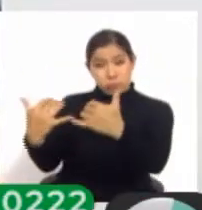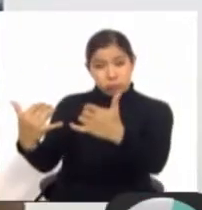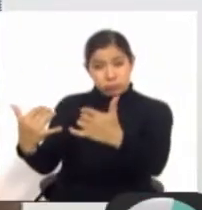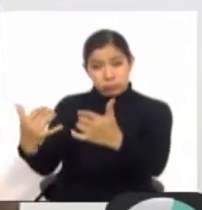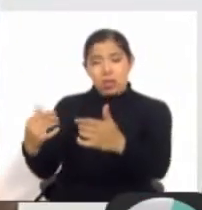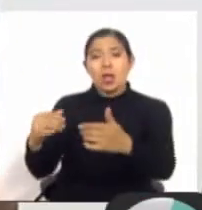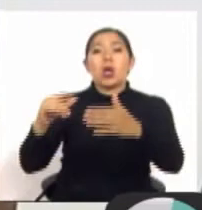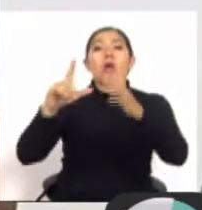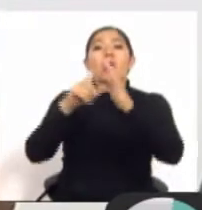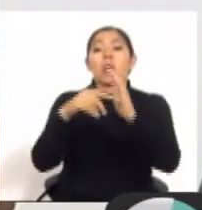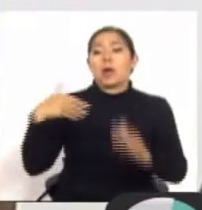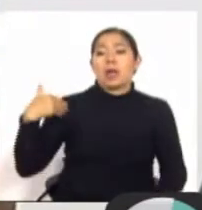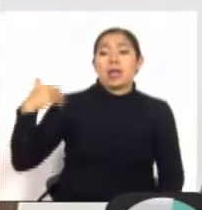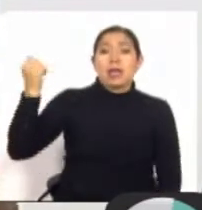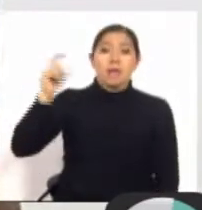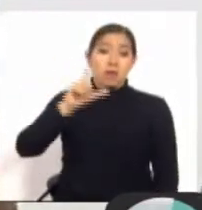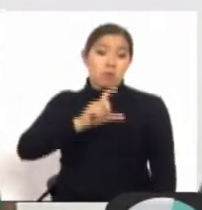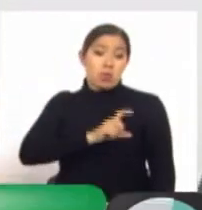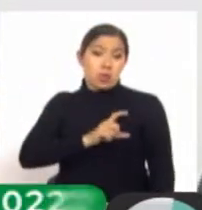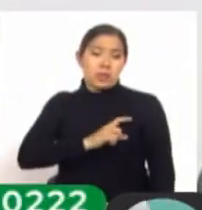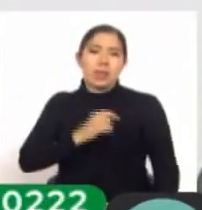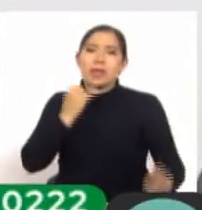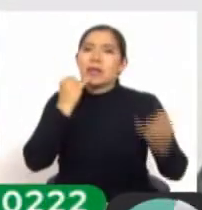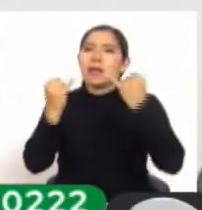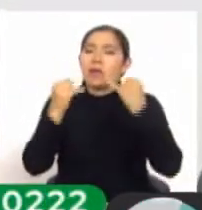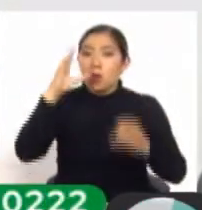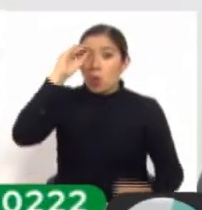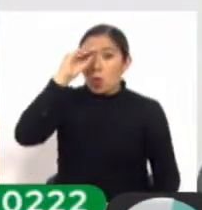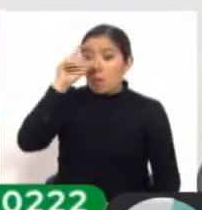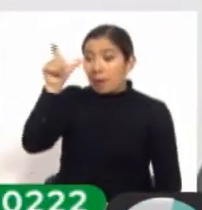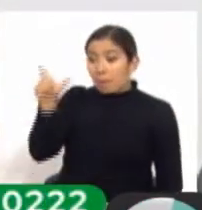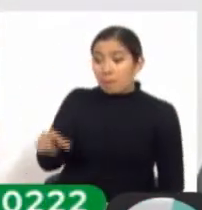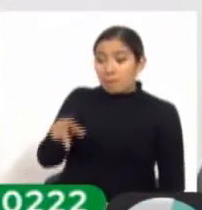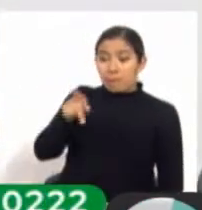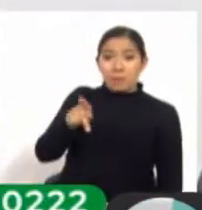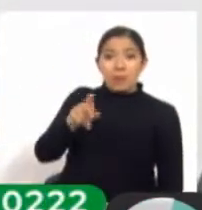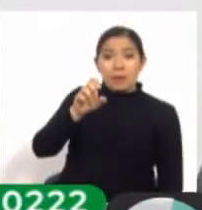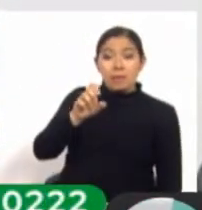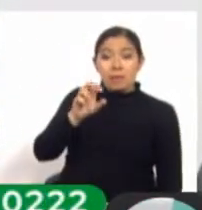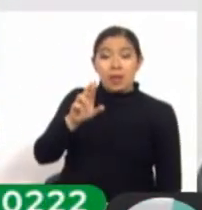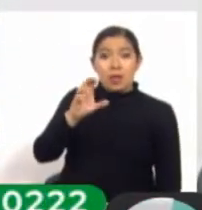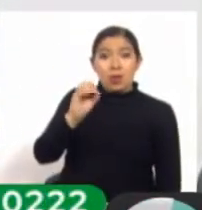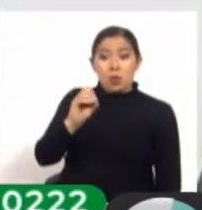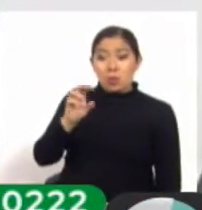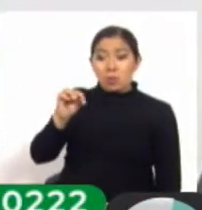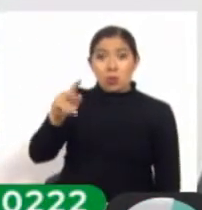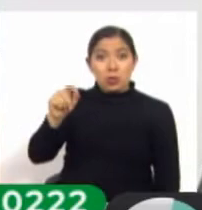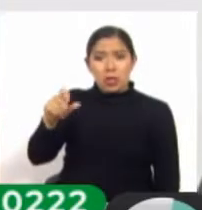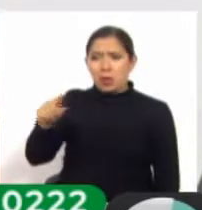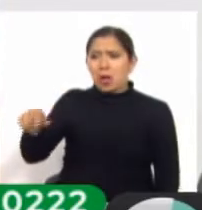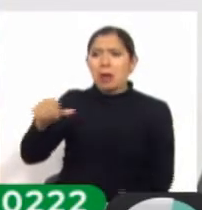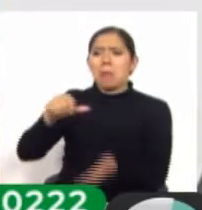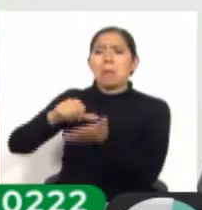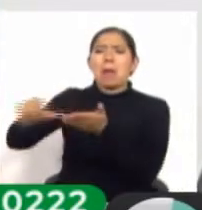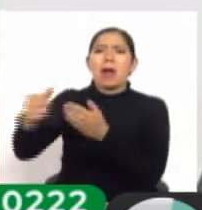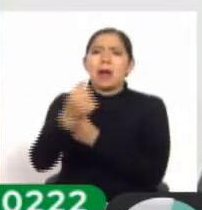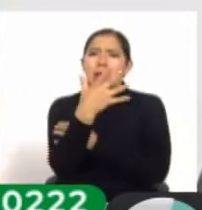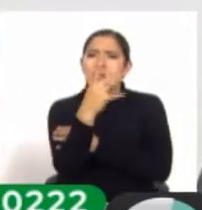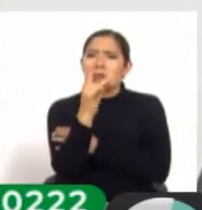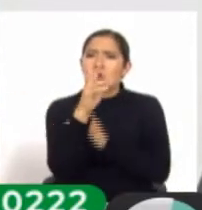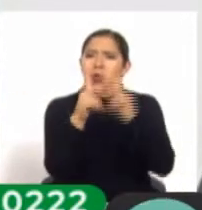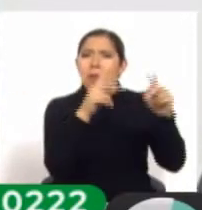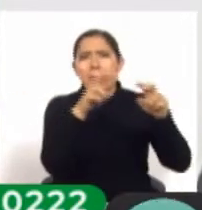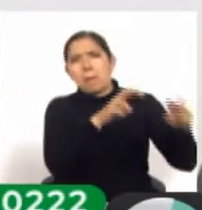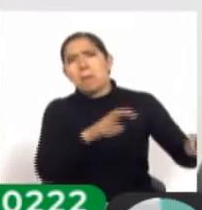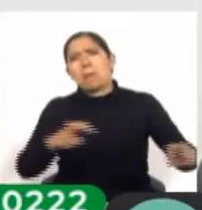de la policía informó que Pedro Montenegro habría pagado el viaje de 18 personas a Cartagena, entre ellos el capitán